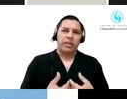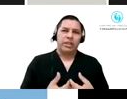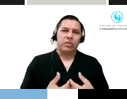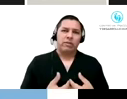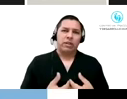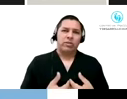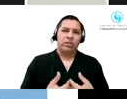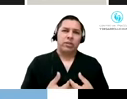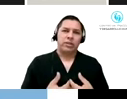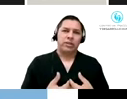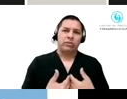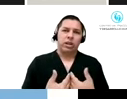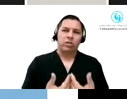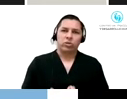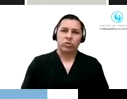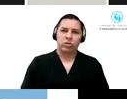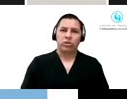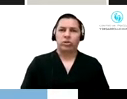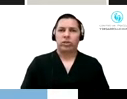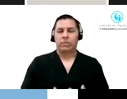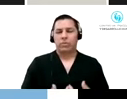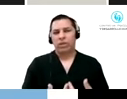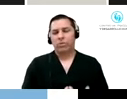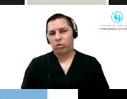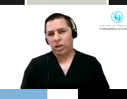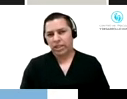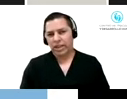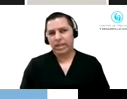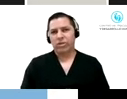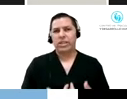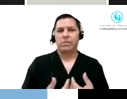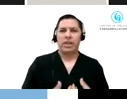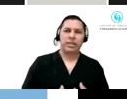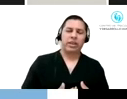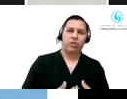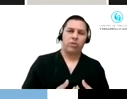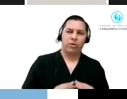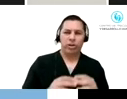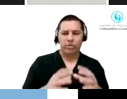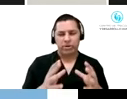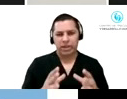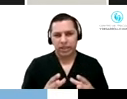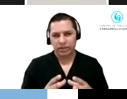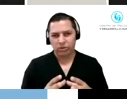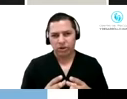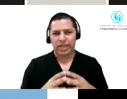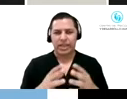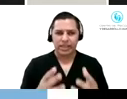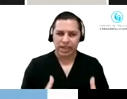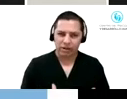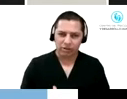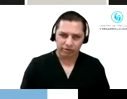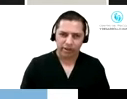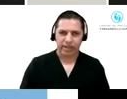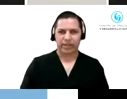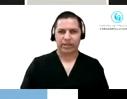Porque realmente estamos hablando de una construcción social. Por ejemplo, Douglas Araya nos dice, mi hija se quedó conmigo. Bueno, en primera instancia, Douglas,